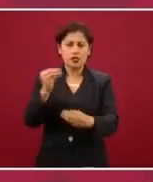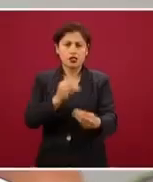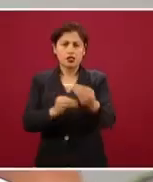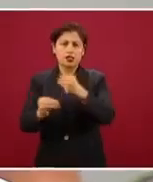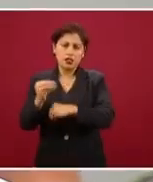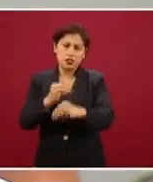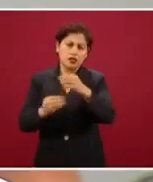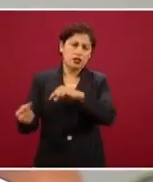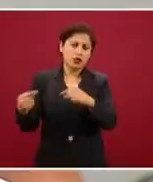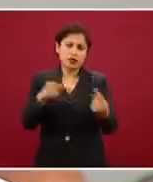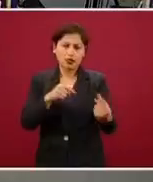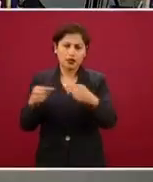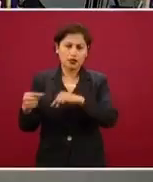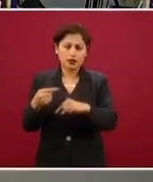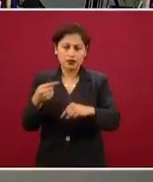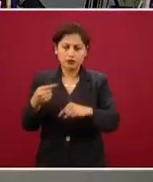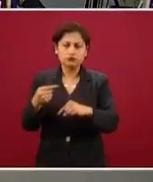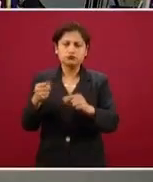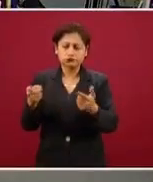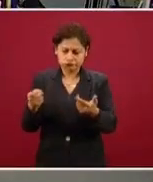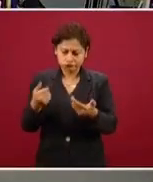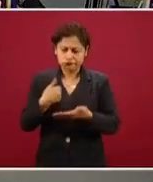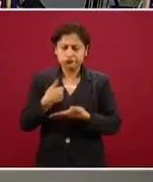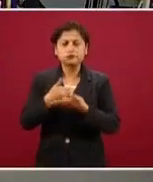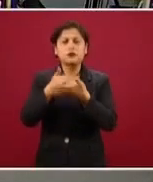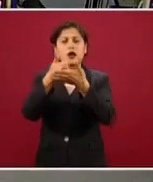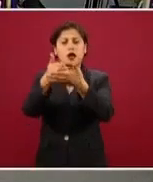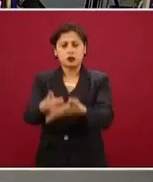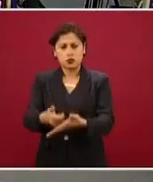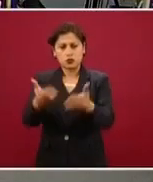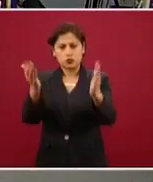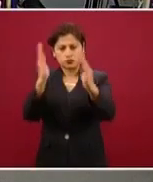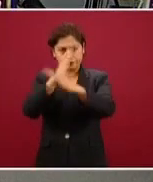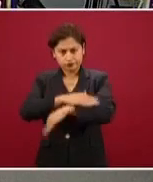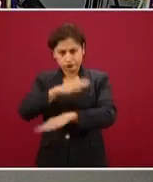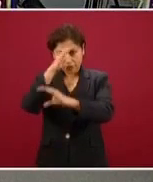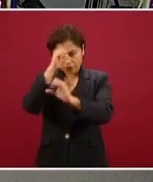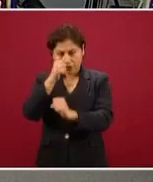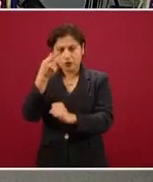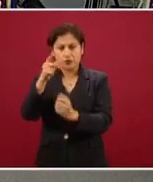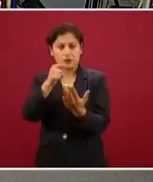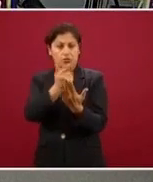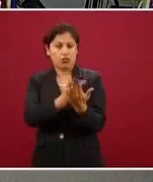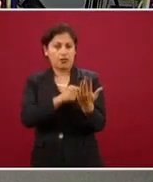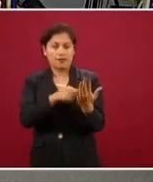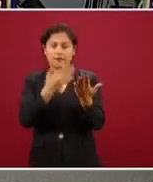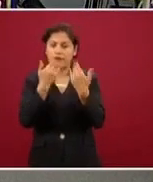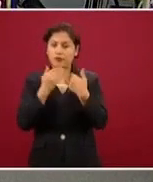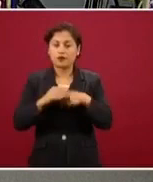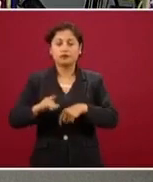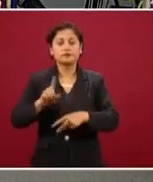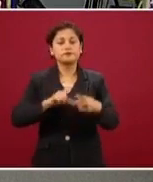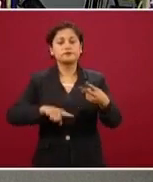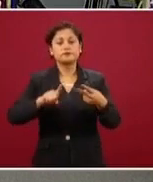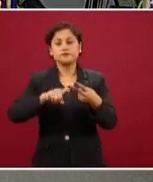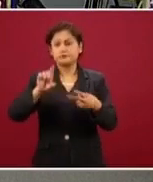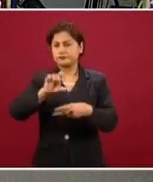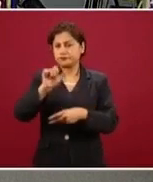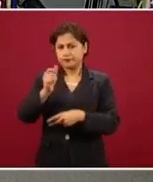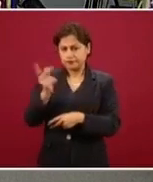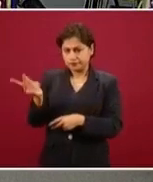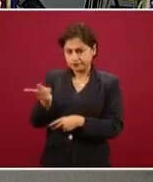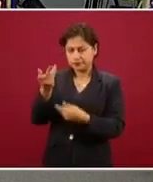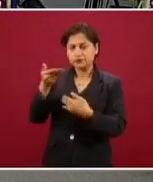hay lista negra. Y se busca llegar a un acuerdo. En otra pregunta, presidente, sobre la renuncia que se dio ayer a